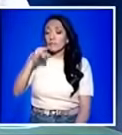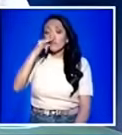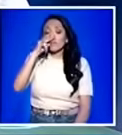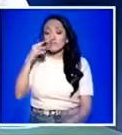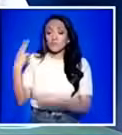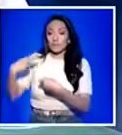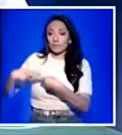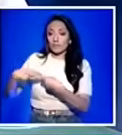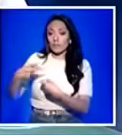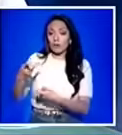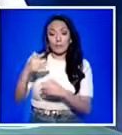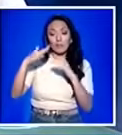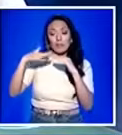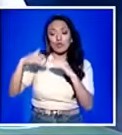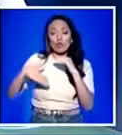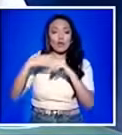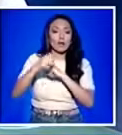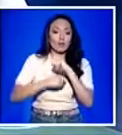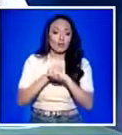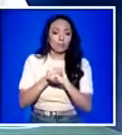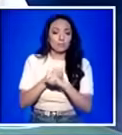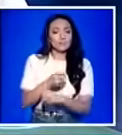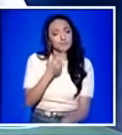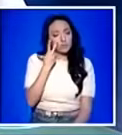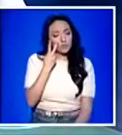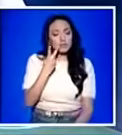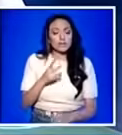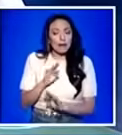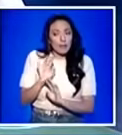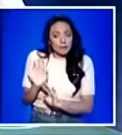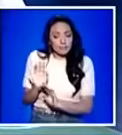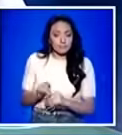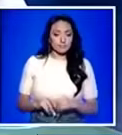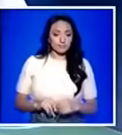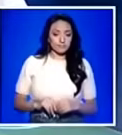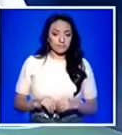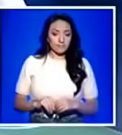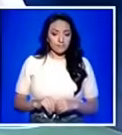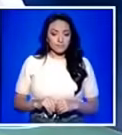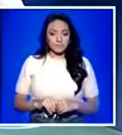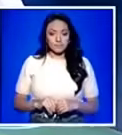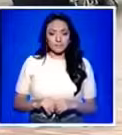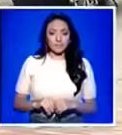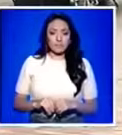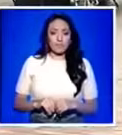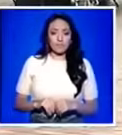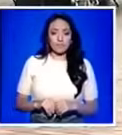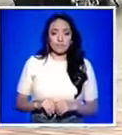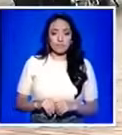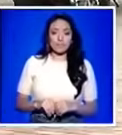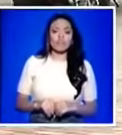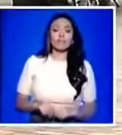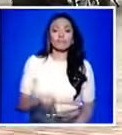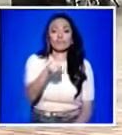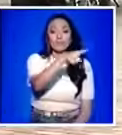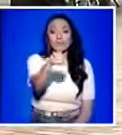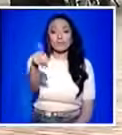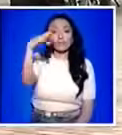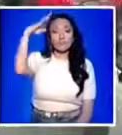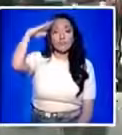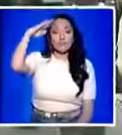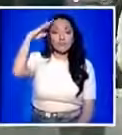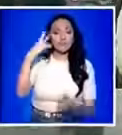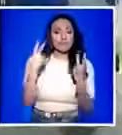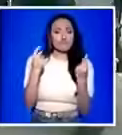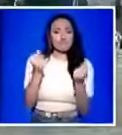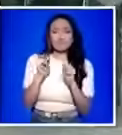menores de edad, que es lo más preocupante. Carlos Luis Carrillo tiene los detalles. Preste atención. Los uniformados se